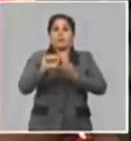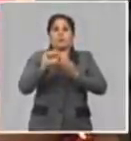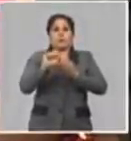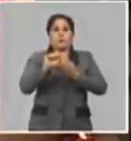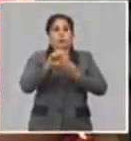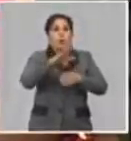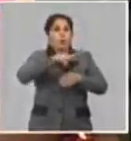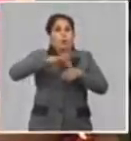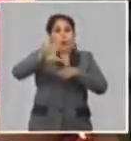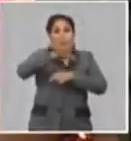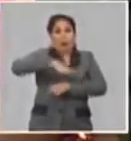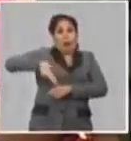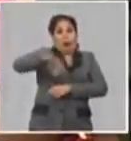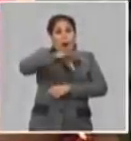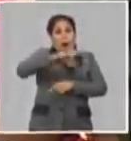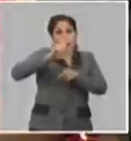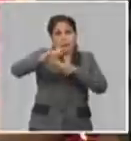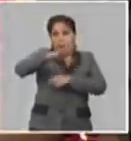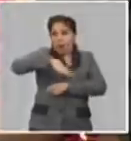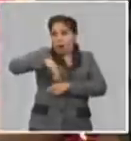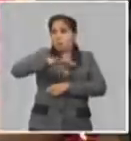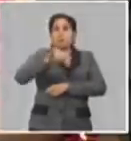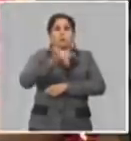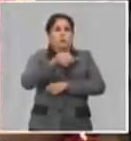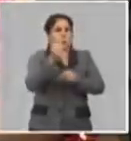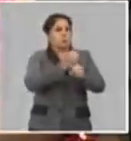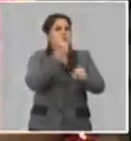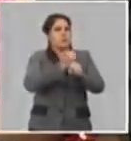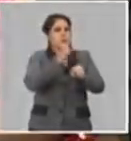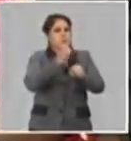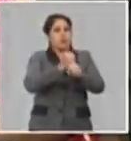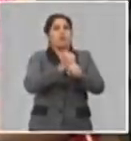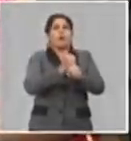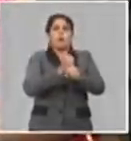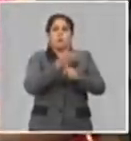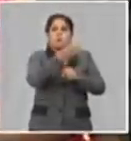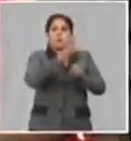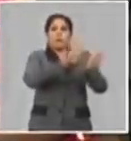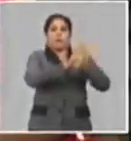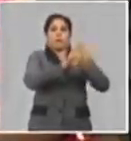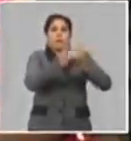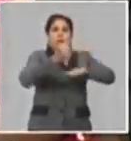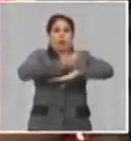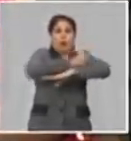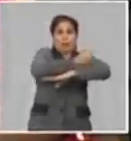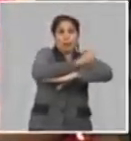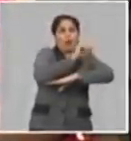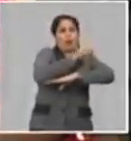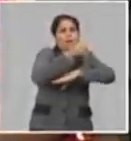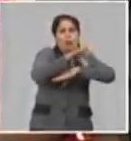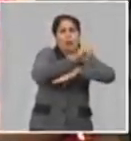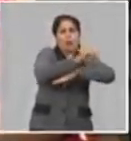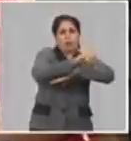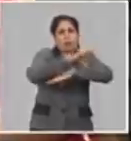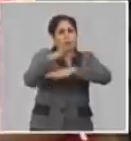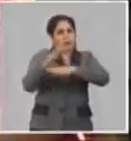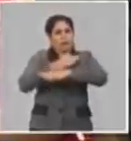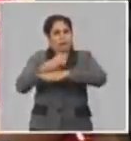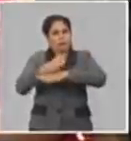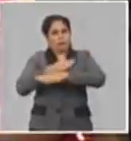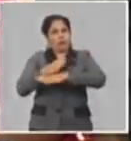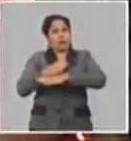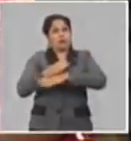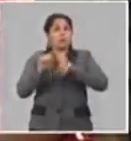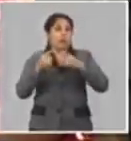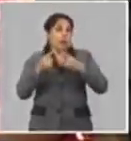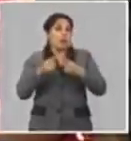zonas alejadas, en algunos centros de trabajo que están vinculados a la pandemia, al enfrentamiento, y nos parece que eso